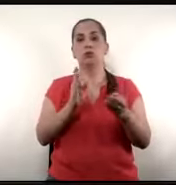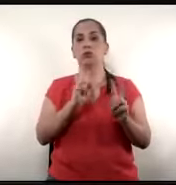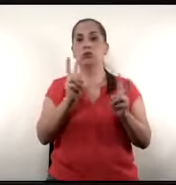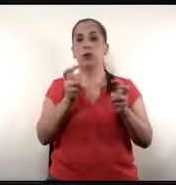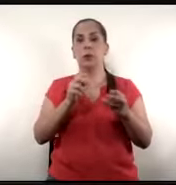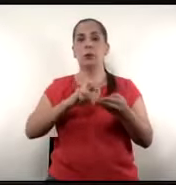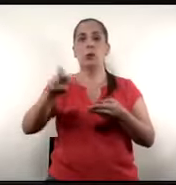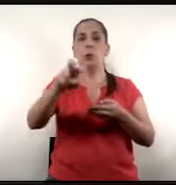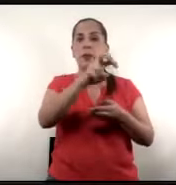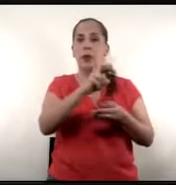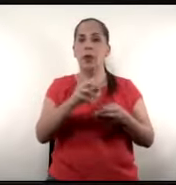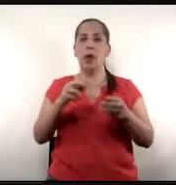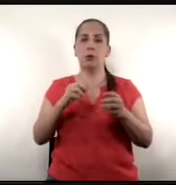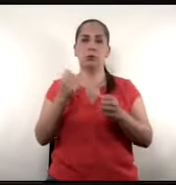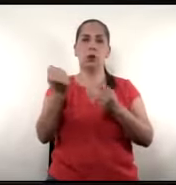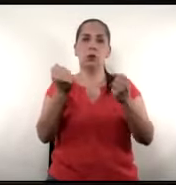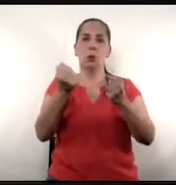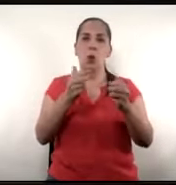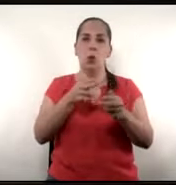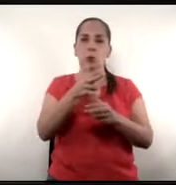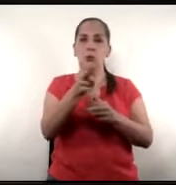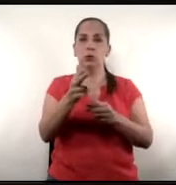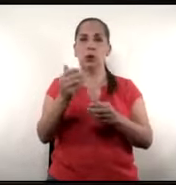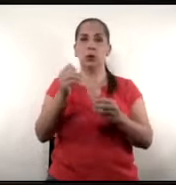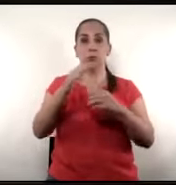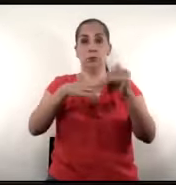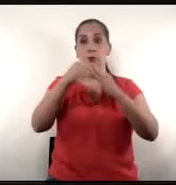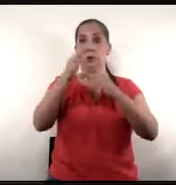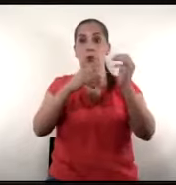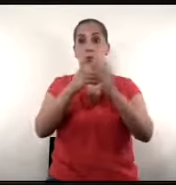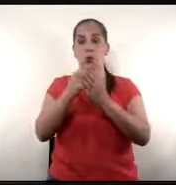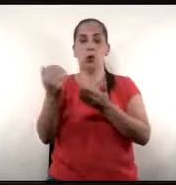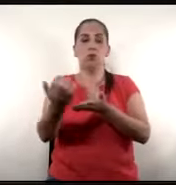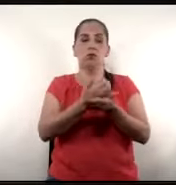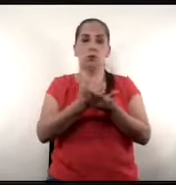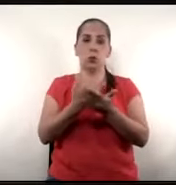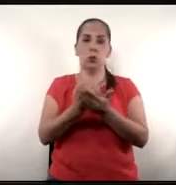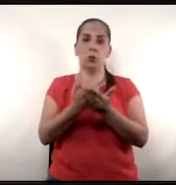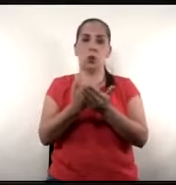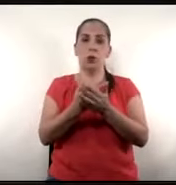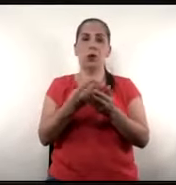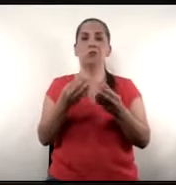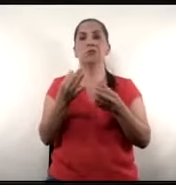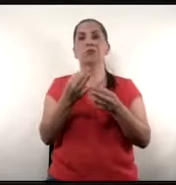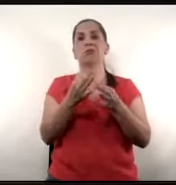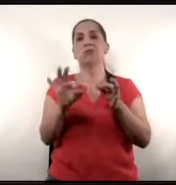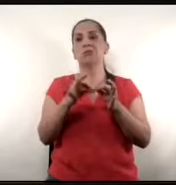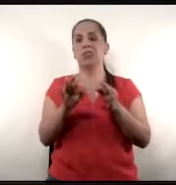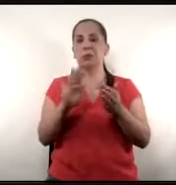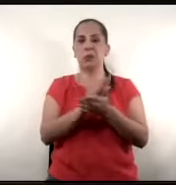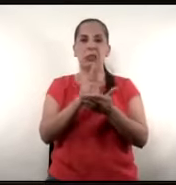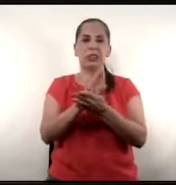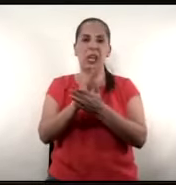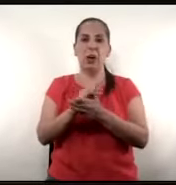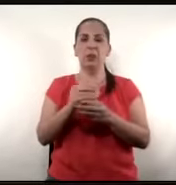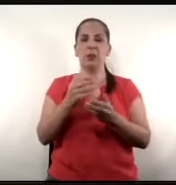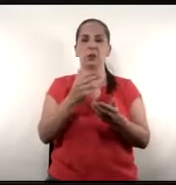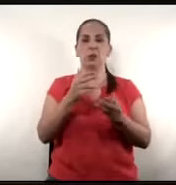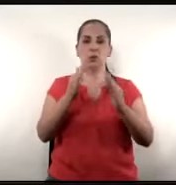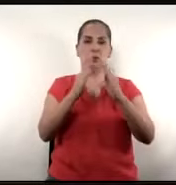transporte, infraestructura, reactivación económica, simplificación de trámites, vivienda, puertos,